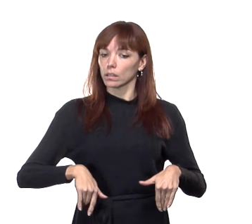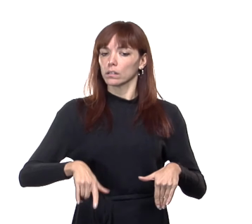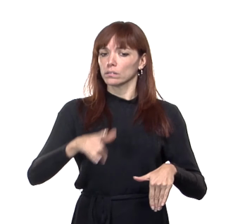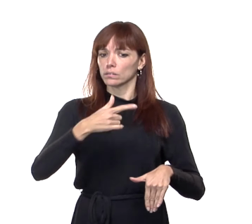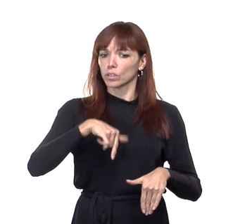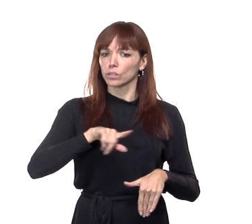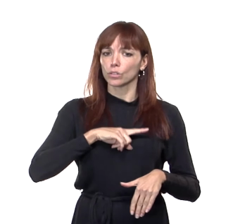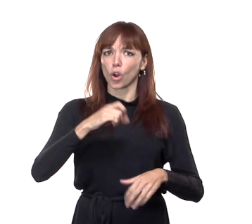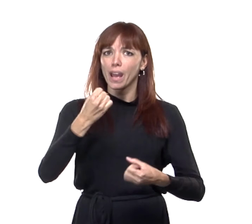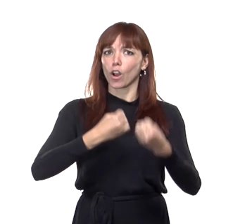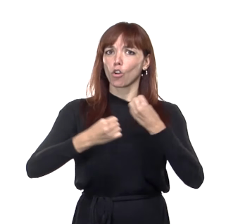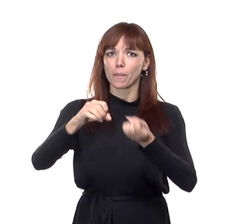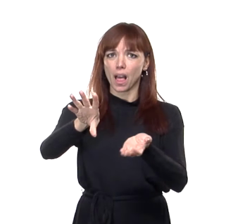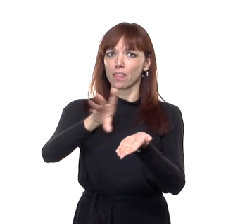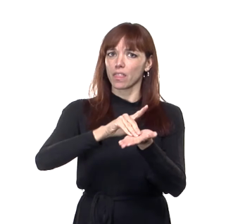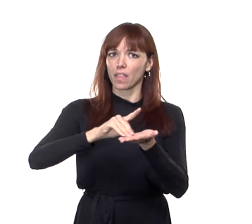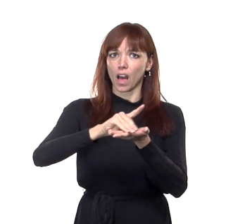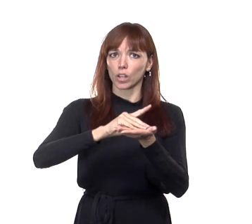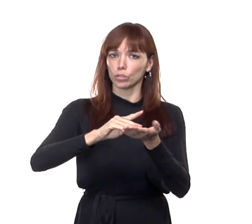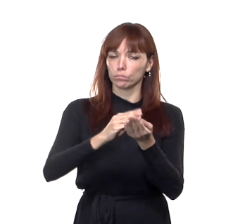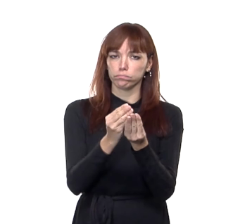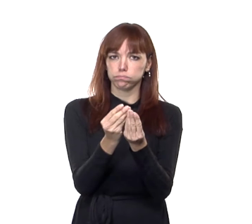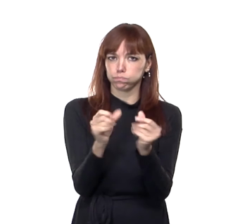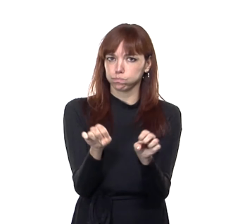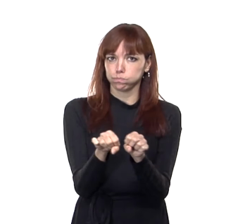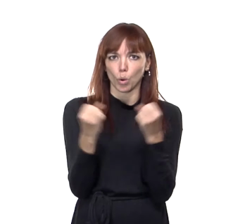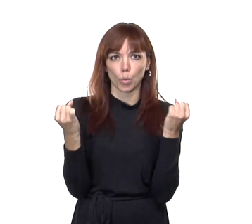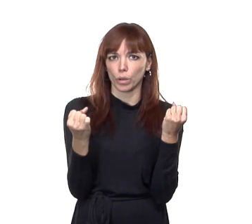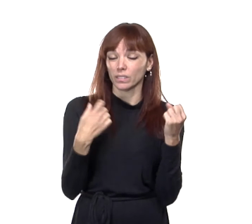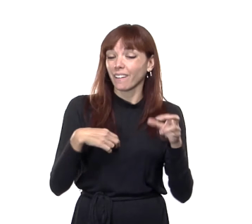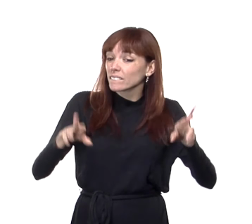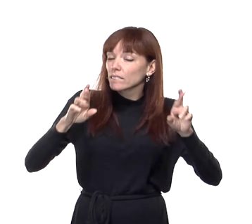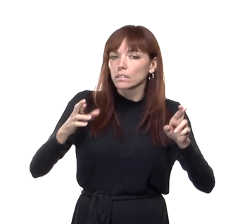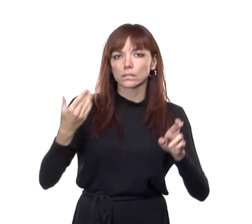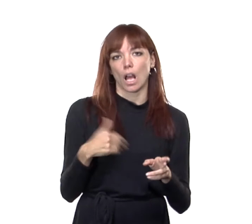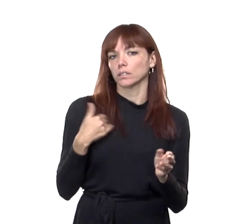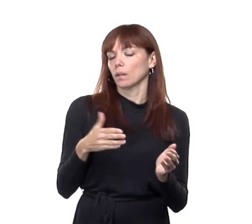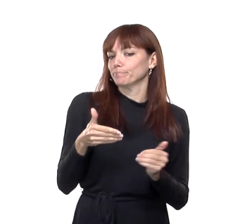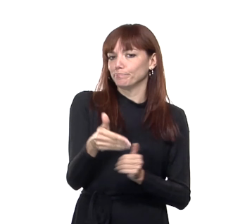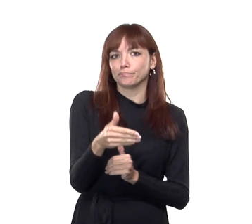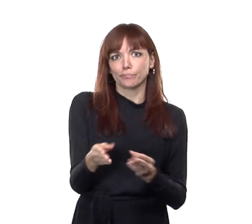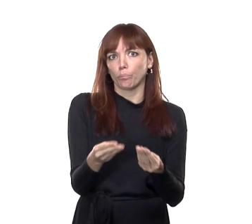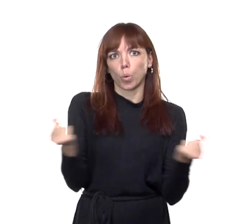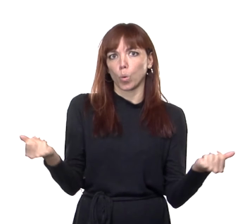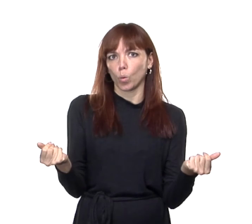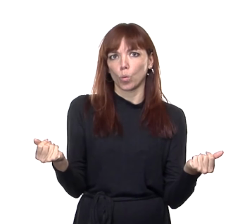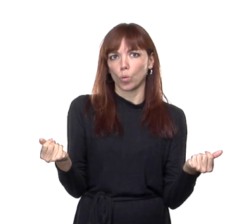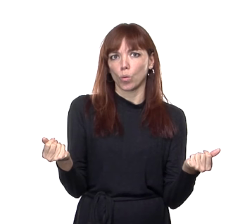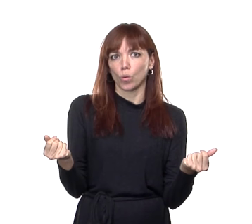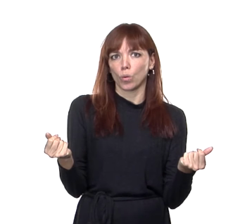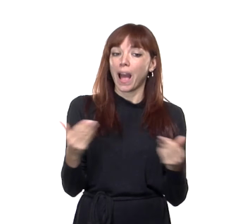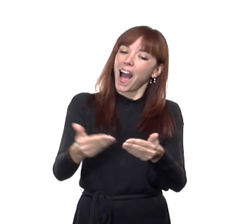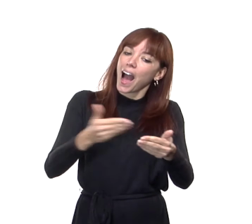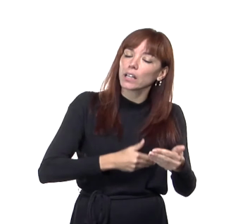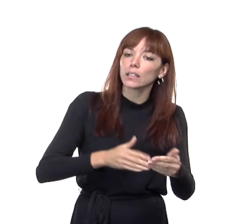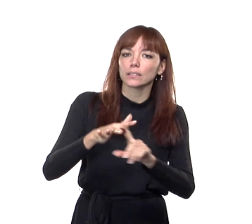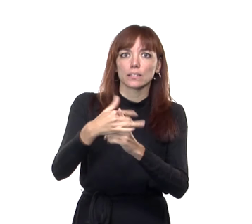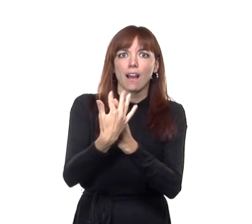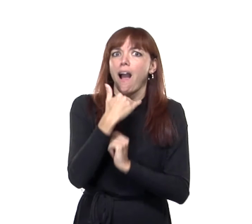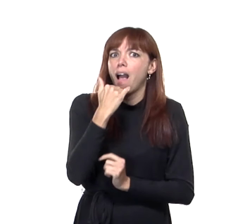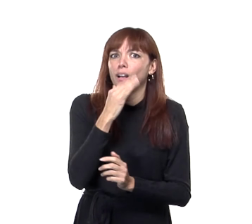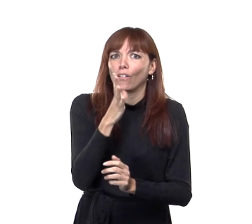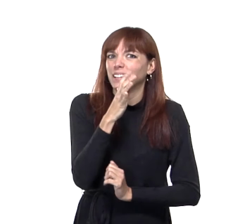con la economía de datos lo que yo espero es que terminamos terminemos con ella antes de que algo realmente terrible pase vamos a